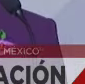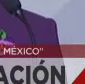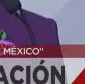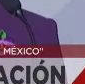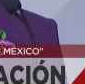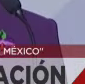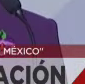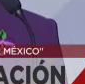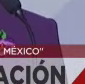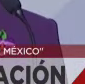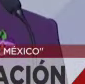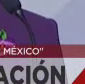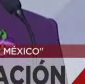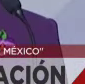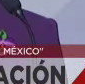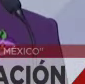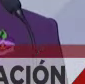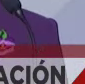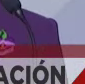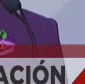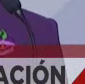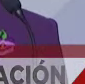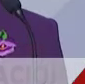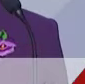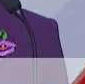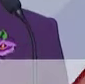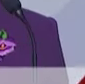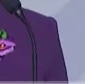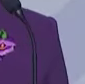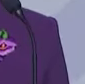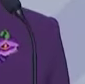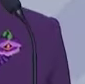la Virgen de Guadalupe en una falda, a